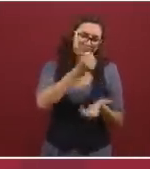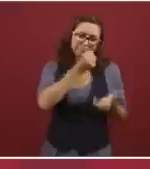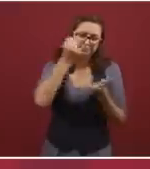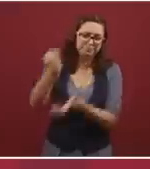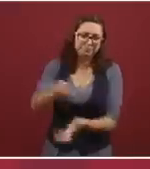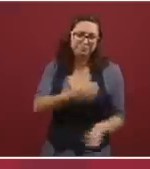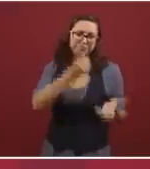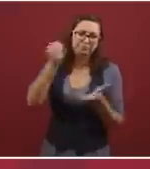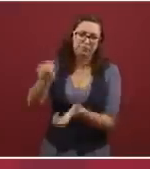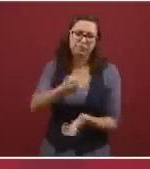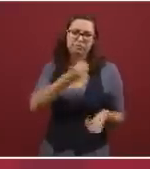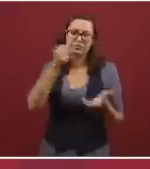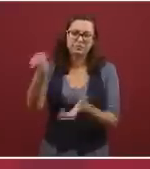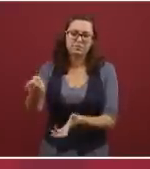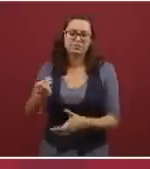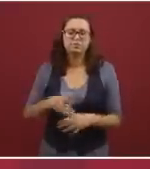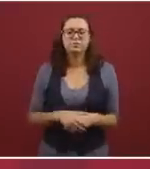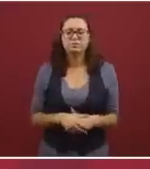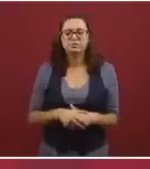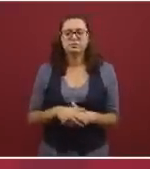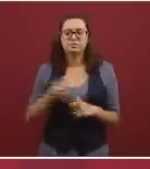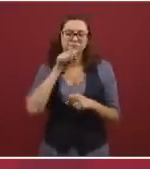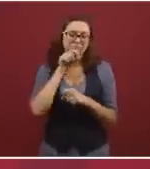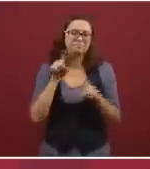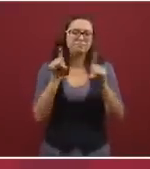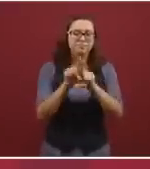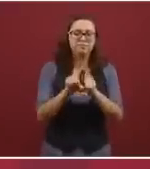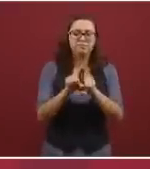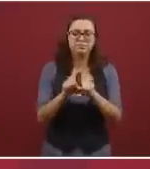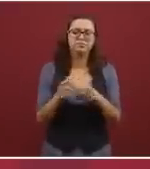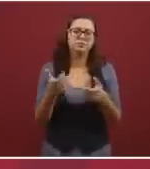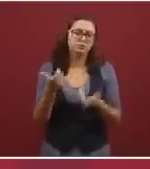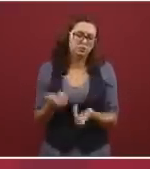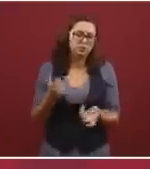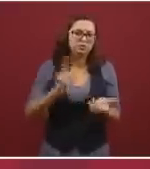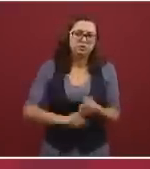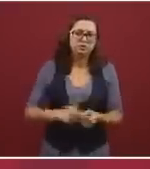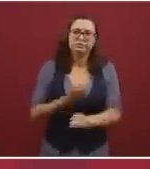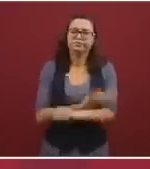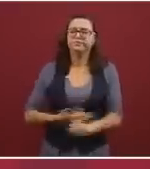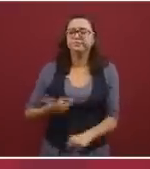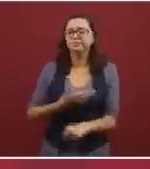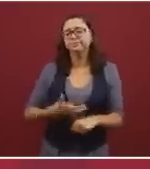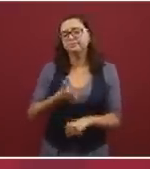y una mejor administración,